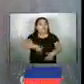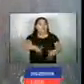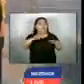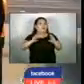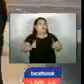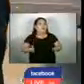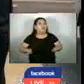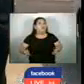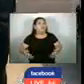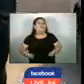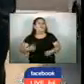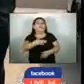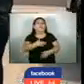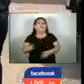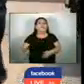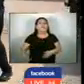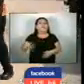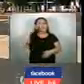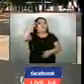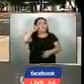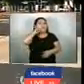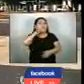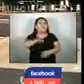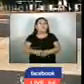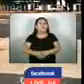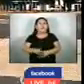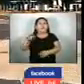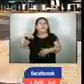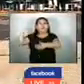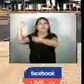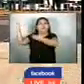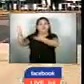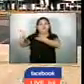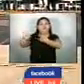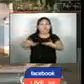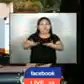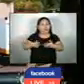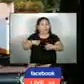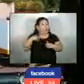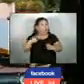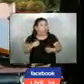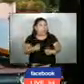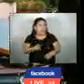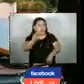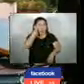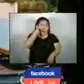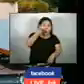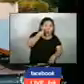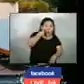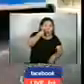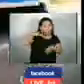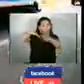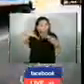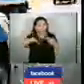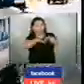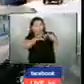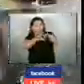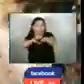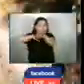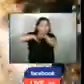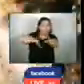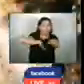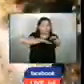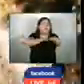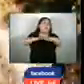parte del gobierno del presidente Bukele. El cargamento fue trasladado bajo un fuerte dispositivo, algo que se volvería costumbre tras